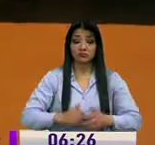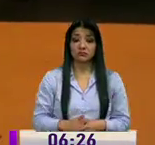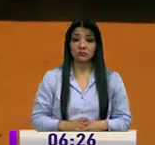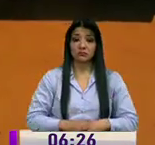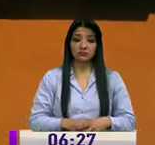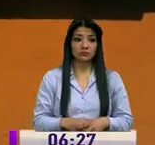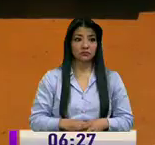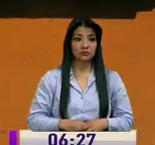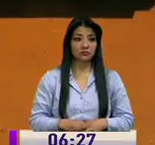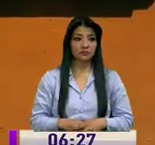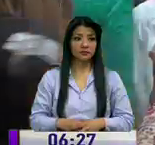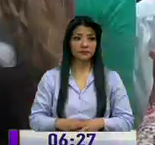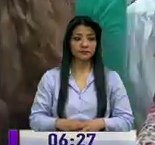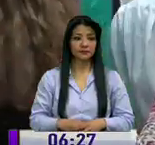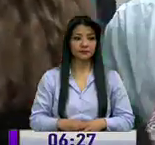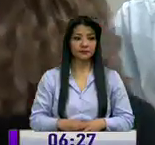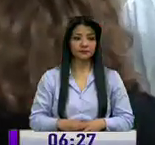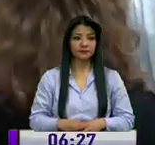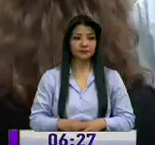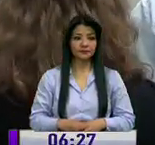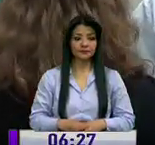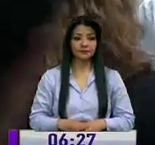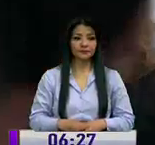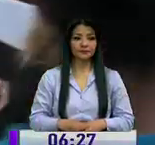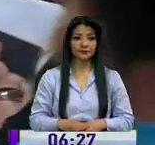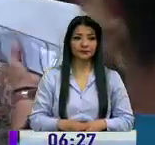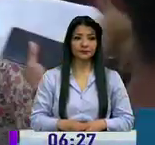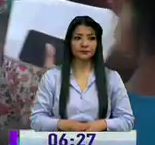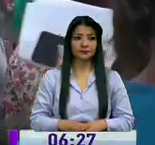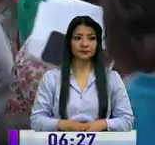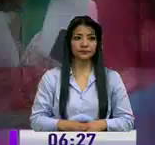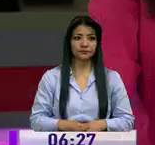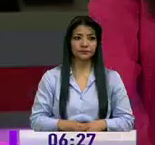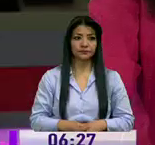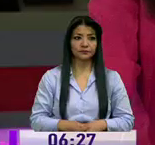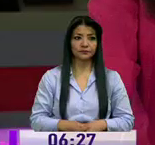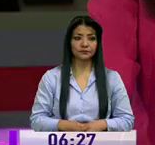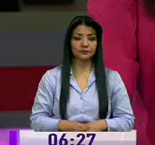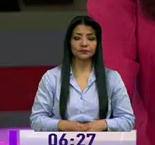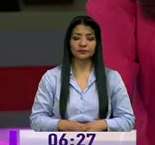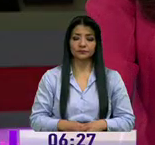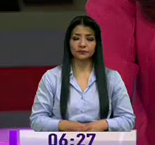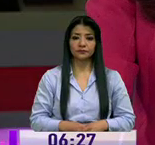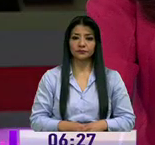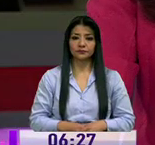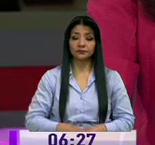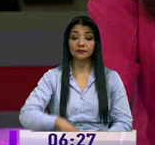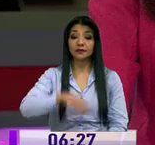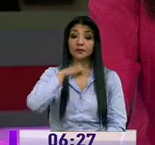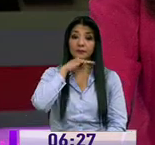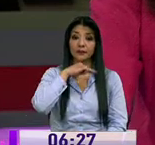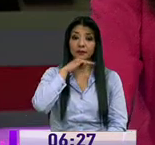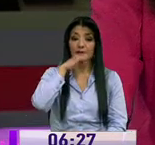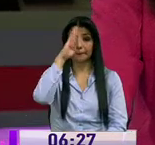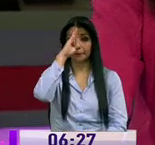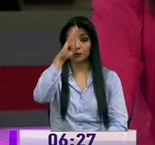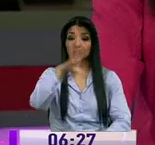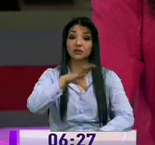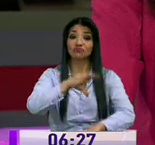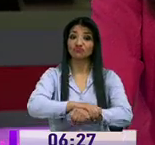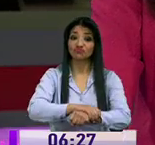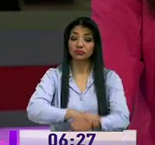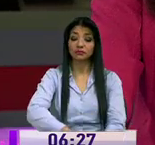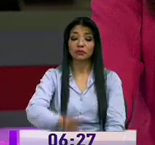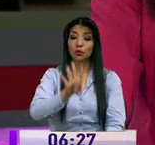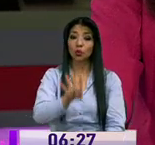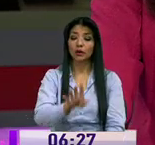la provincia de Santa Elena, informó Darwin Villao. Y en Manta, la policía capturó a 4 personas